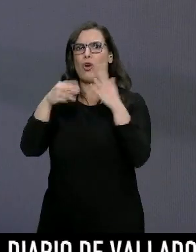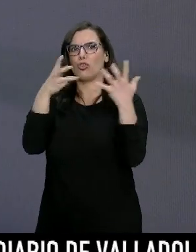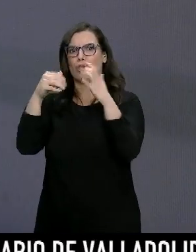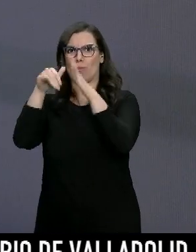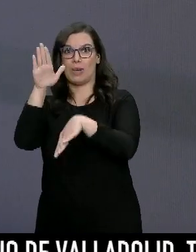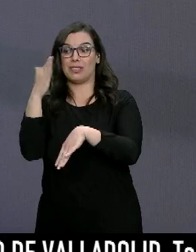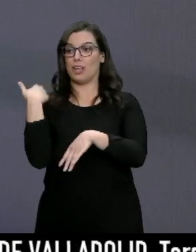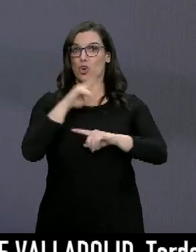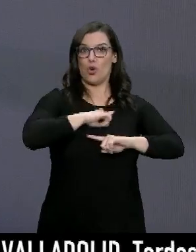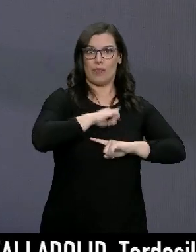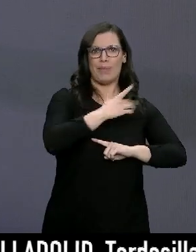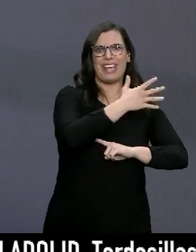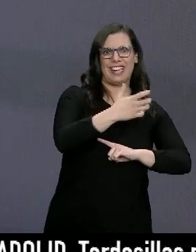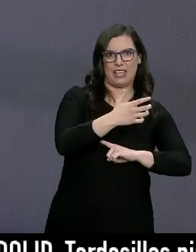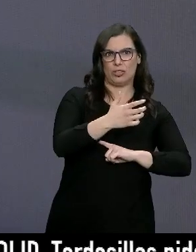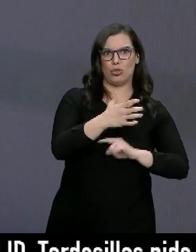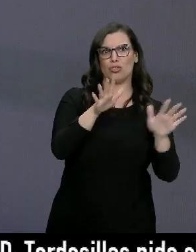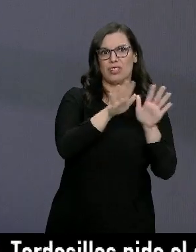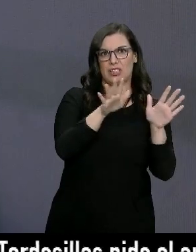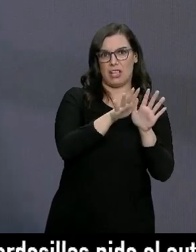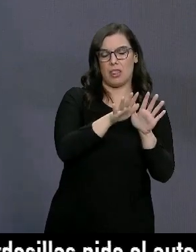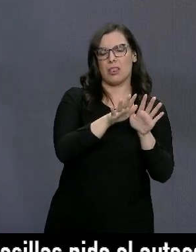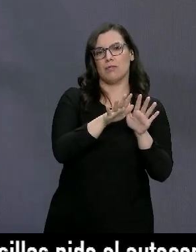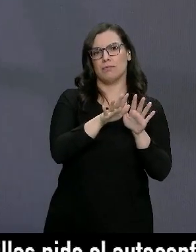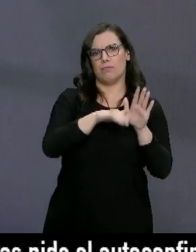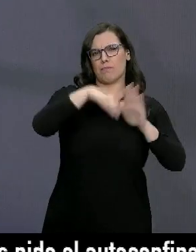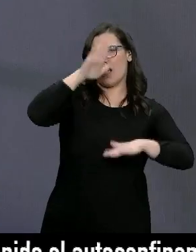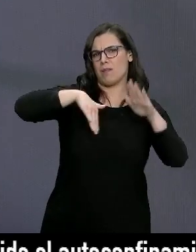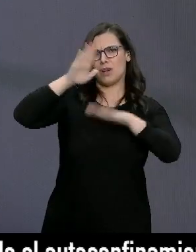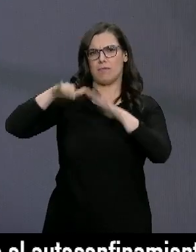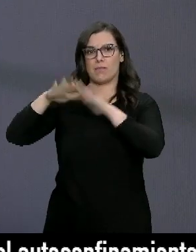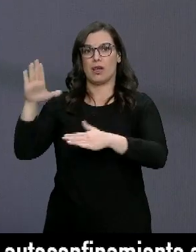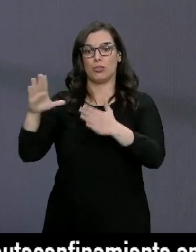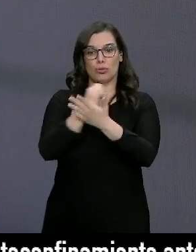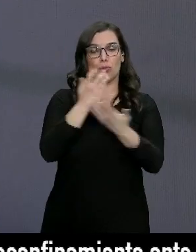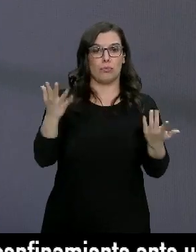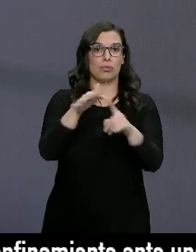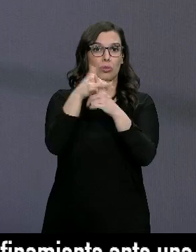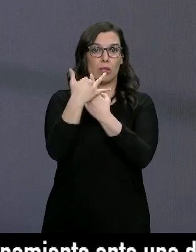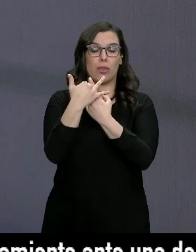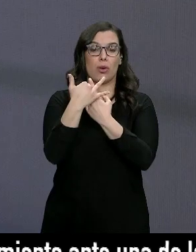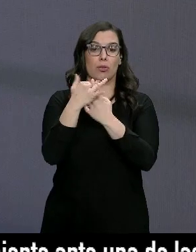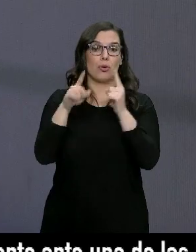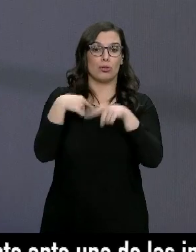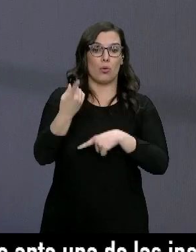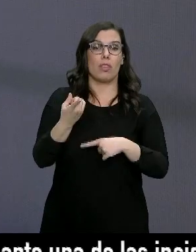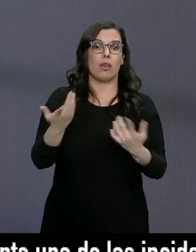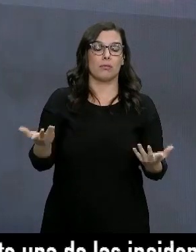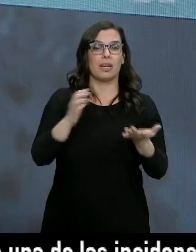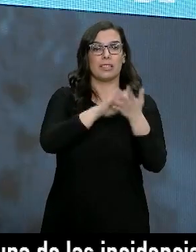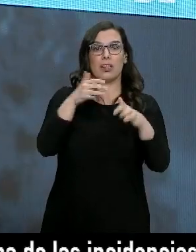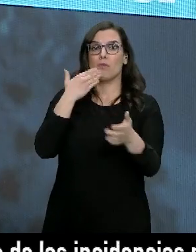en una incidencia de 510 casos por 100.000 habitantes. Esta situación lleva a Castilla y León a pedir al